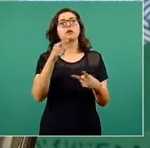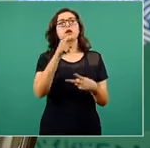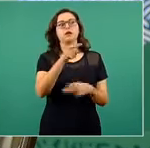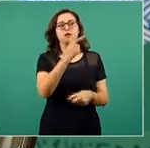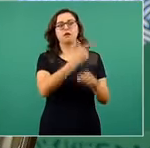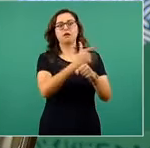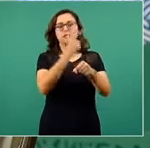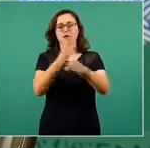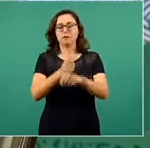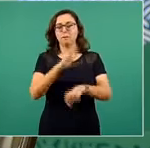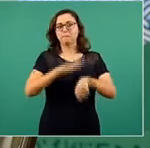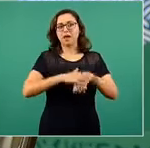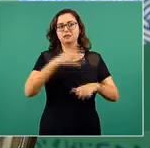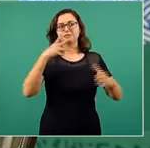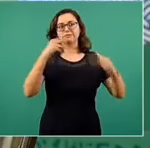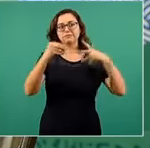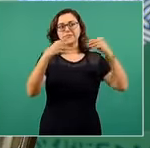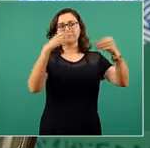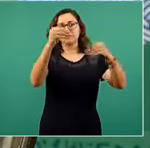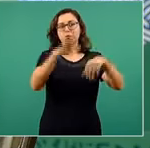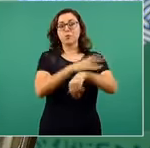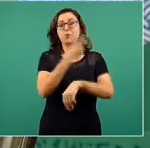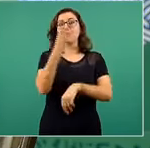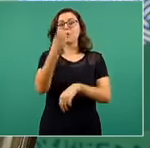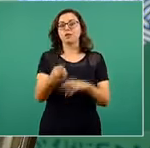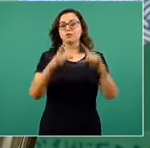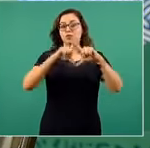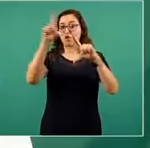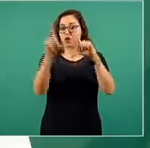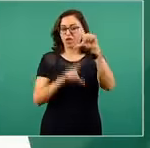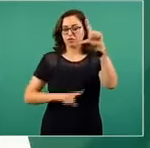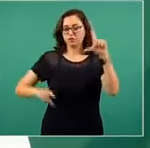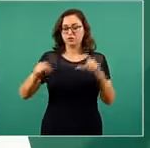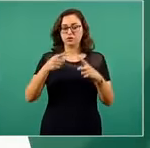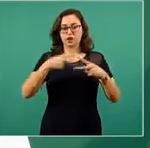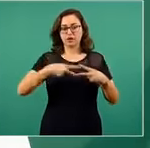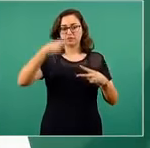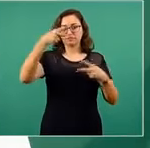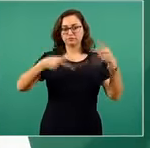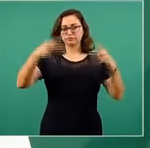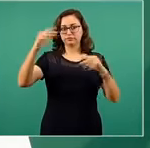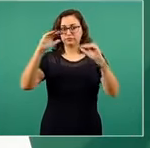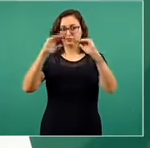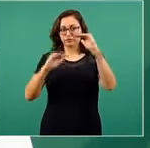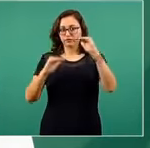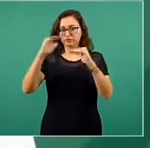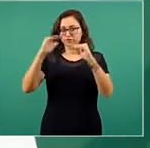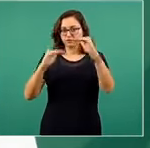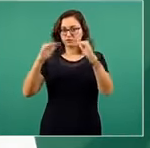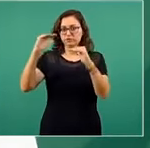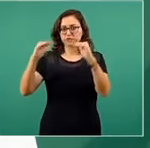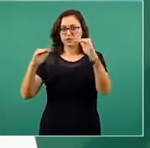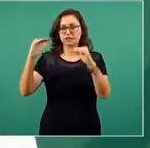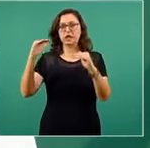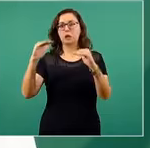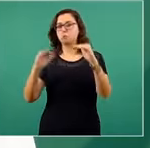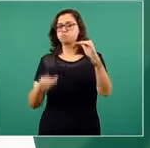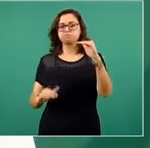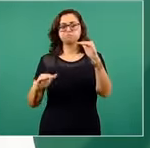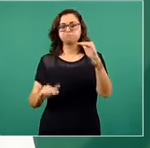velocidad de descenso y se estarán haciendo algunos ajustes precisamente en estas entidades respecto a las